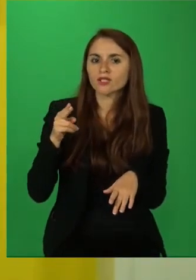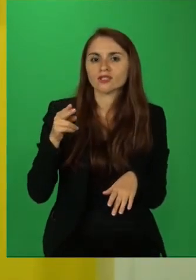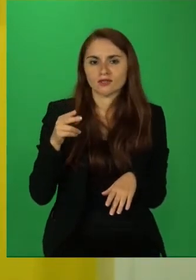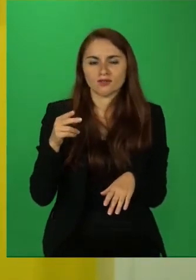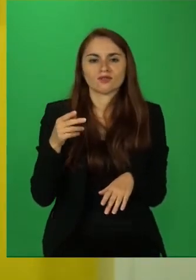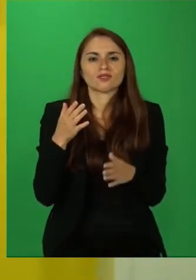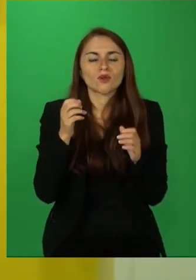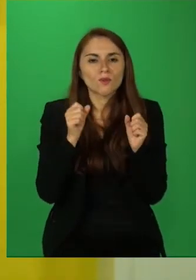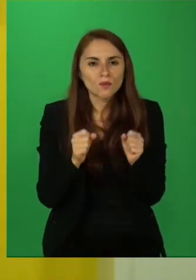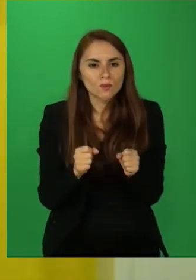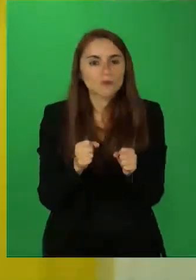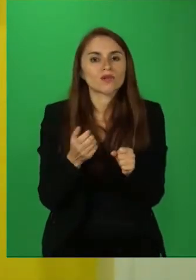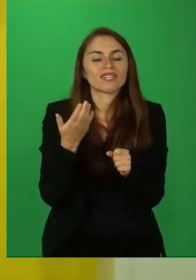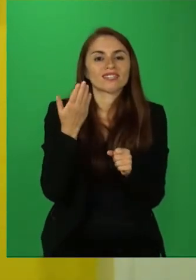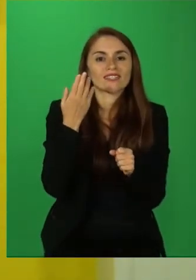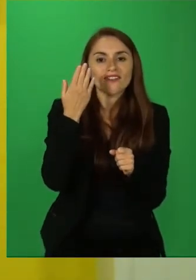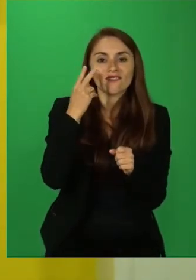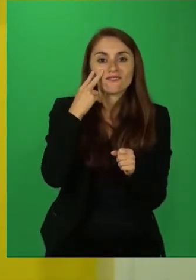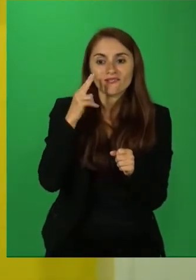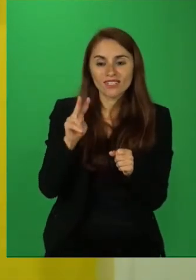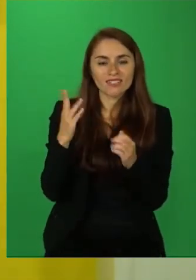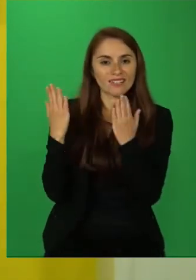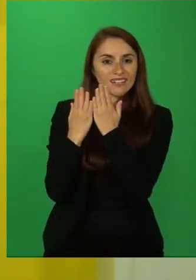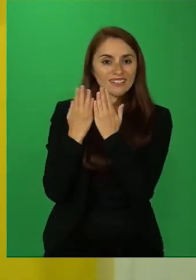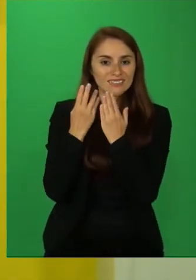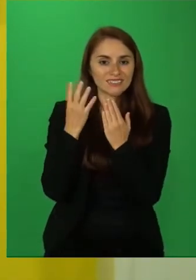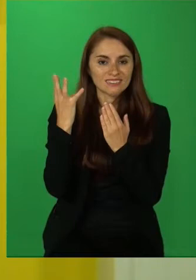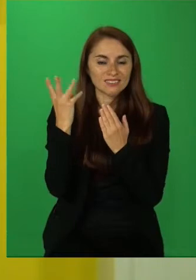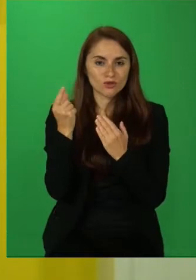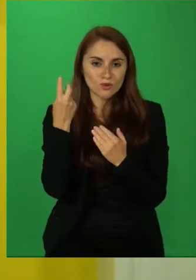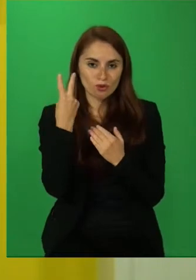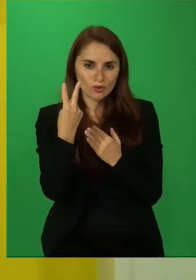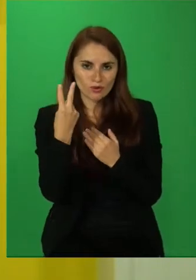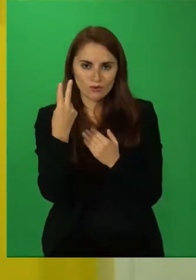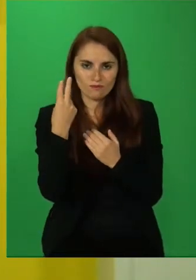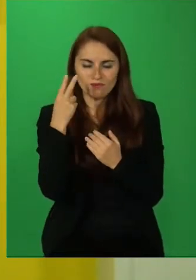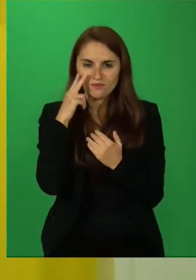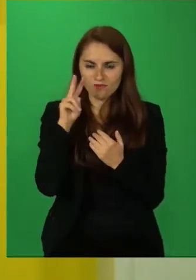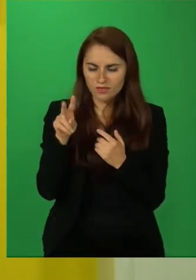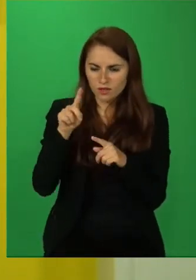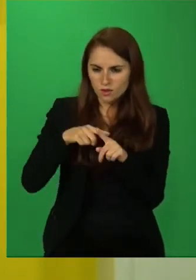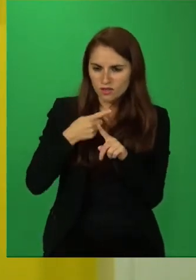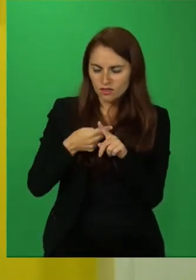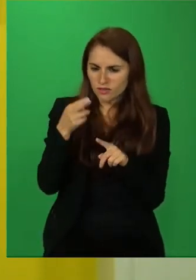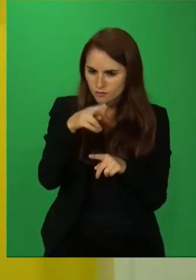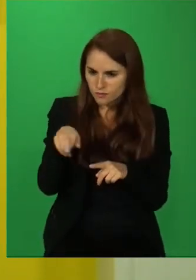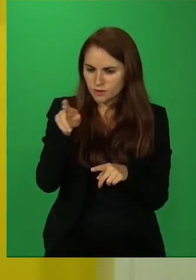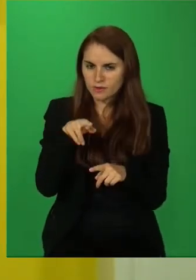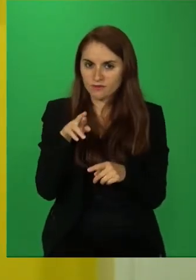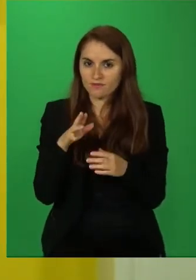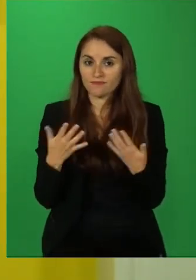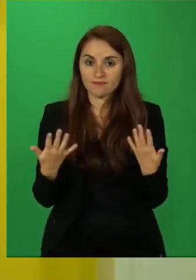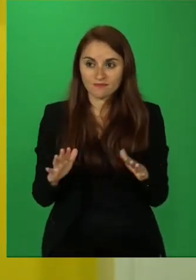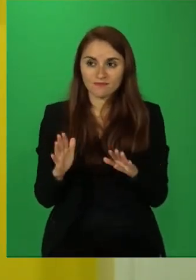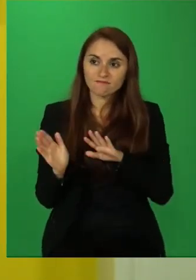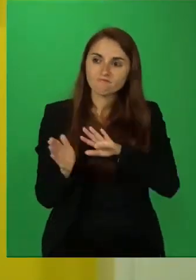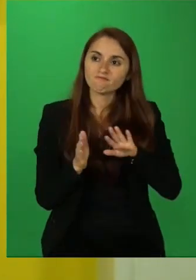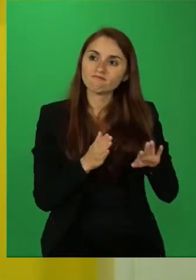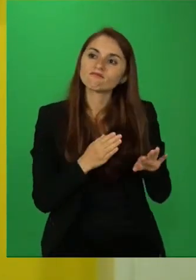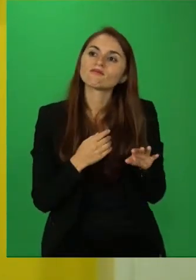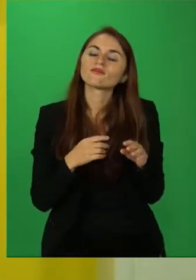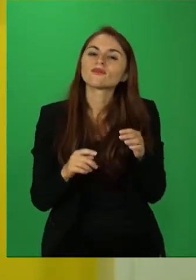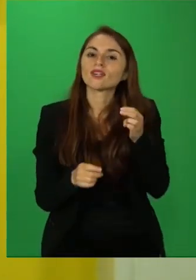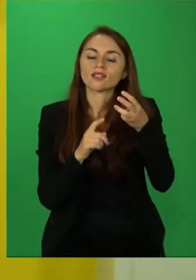a la retroalimentación de la clase número 2. ¿Sí? Perfecto. Vamos al siguiente paso. Paso número